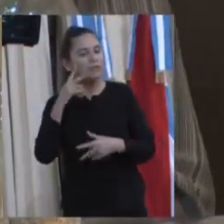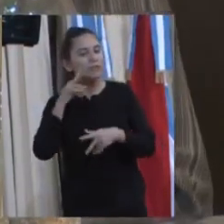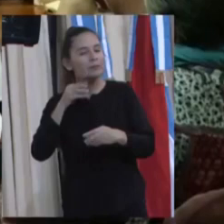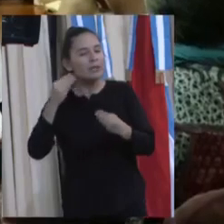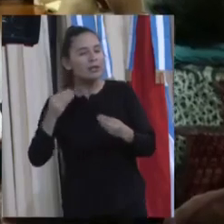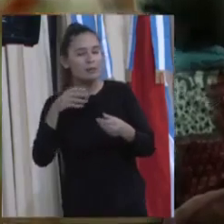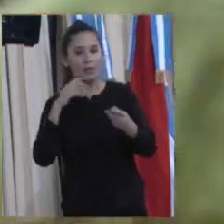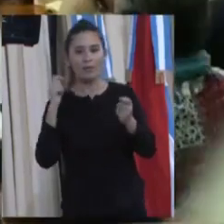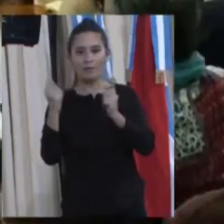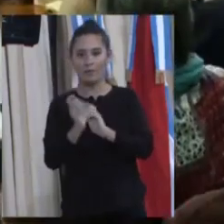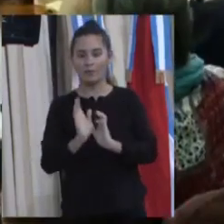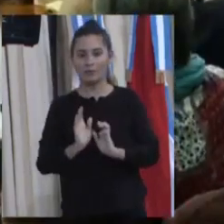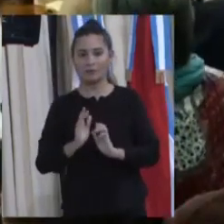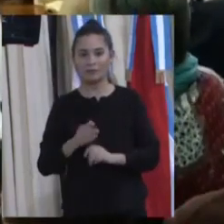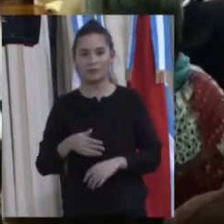de la reforma,